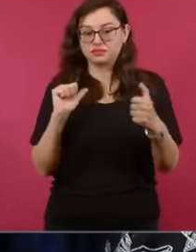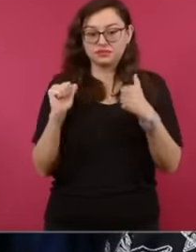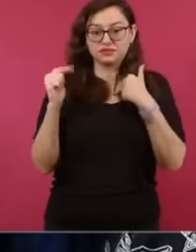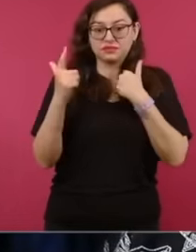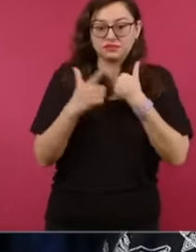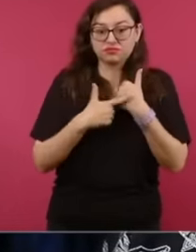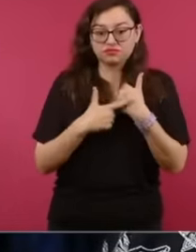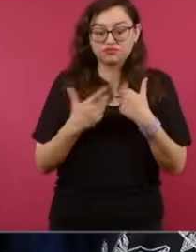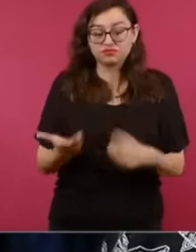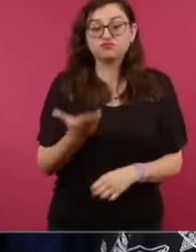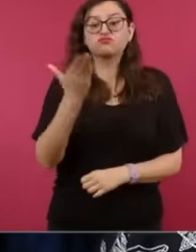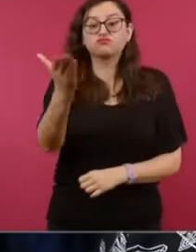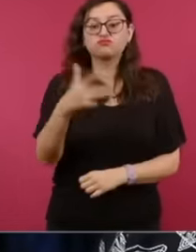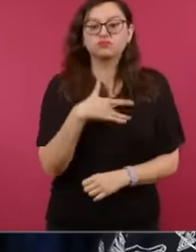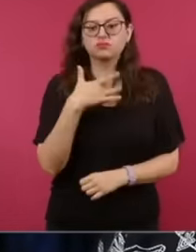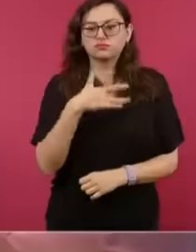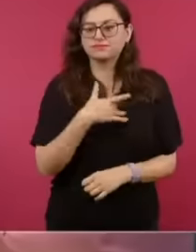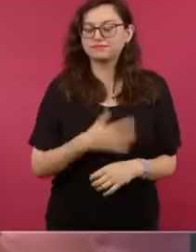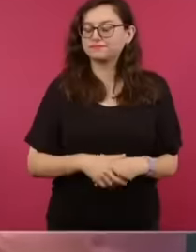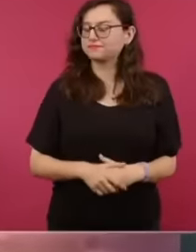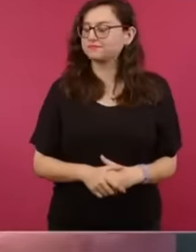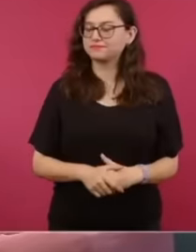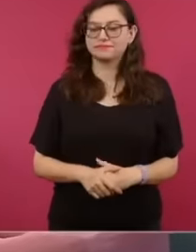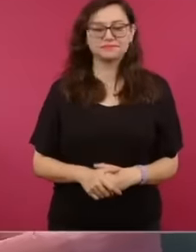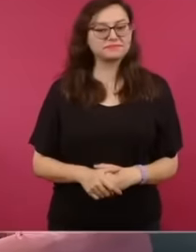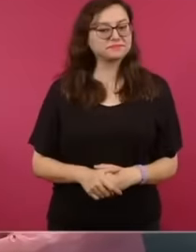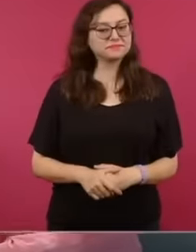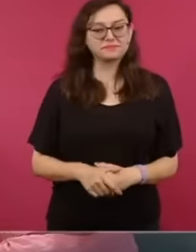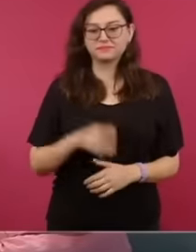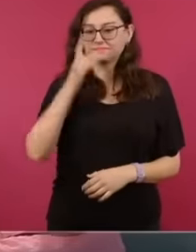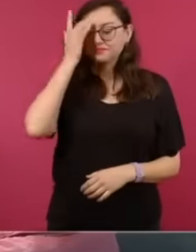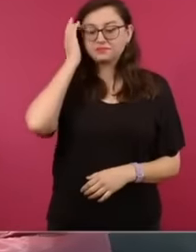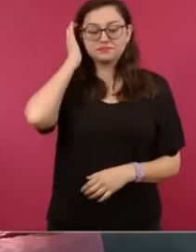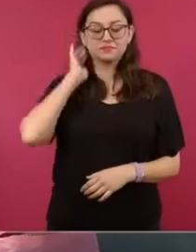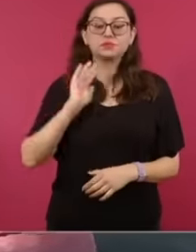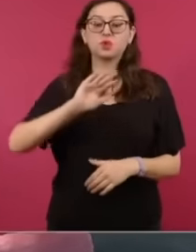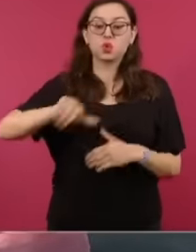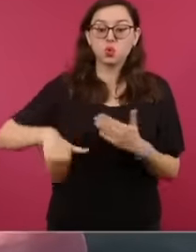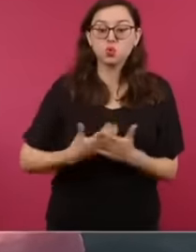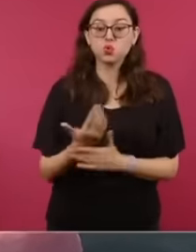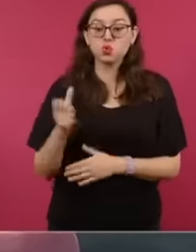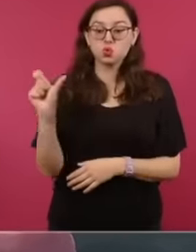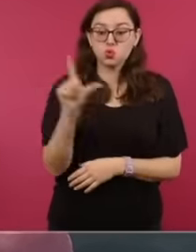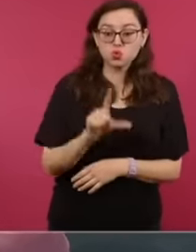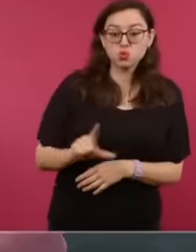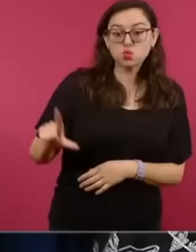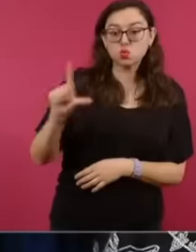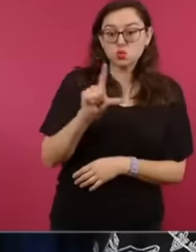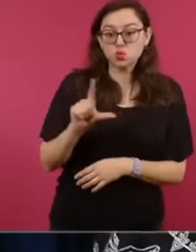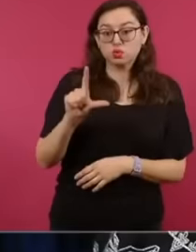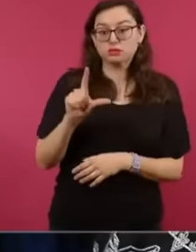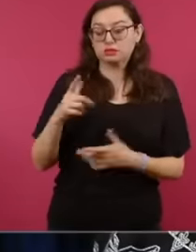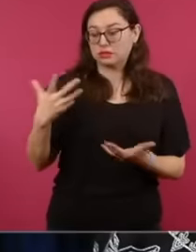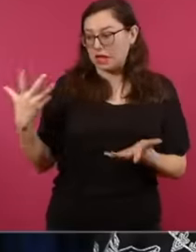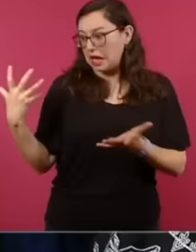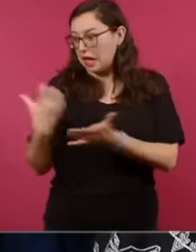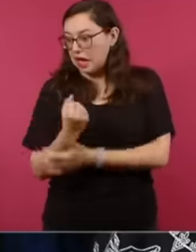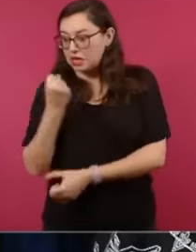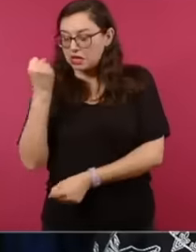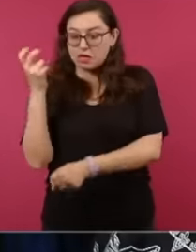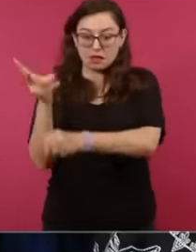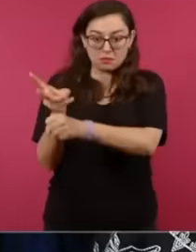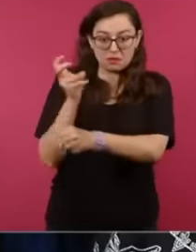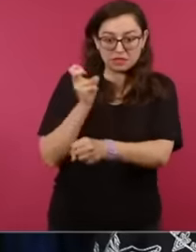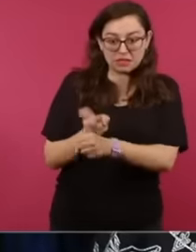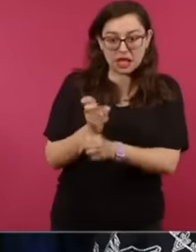muy irreversible? No, yo no voy a meterme en eso. Y el día siguiente, ¿qué va a hacer? ¿Va a invitar al ganador, la ganadora aquí a Palacio Nacional o